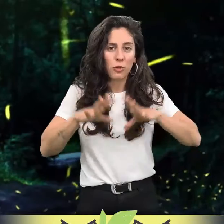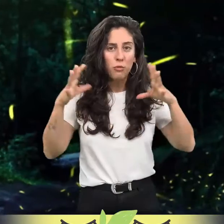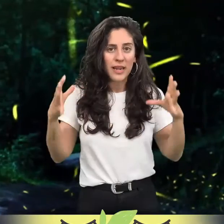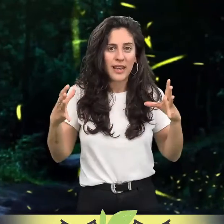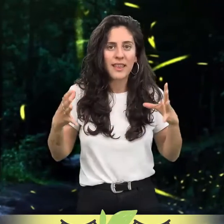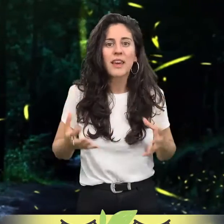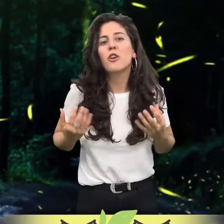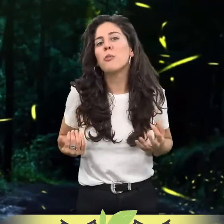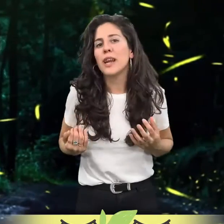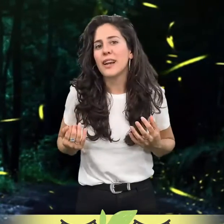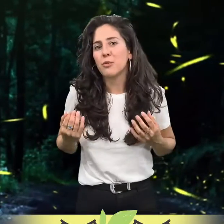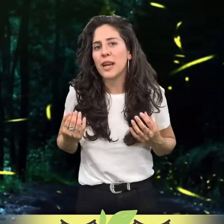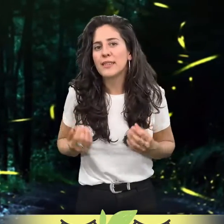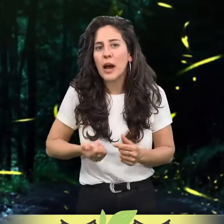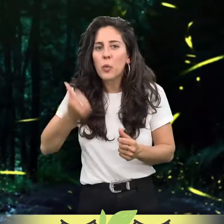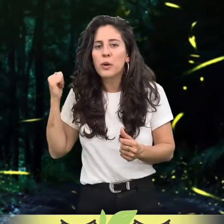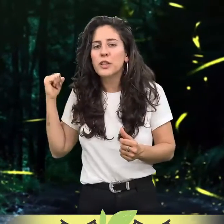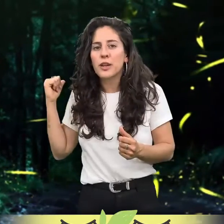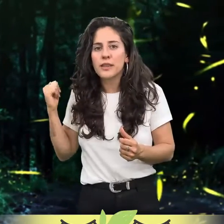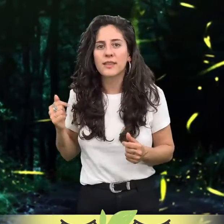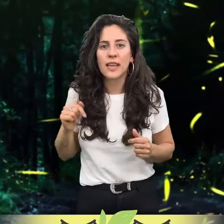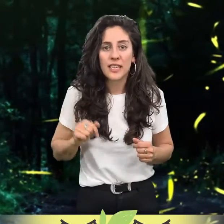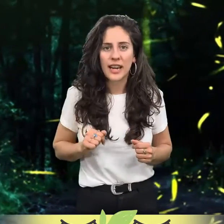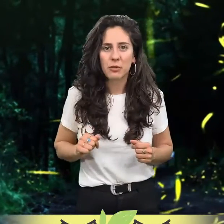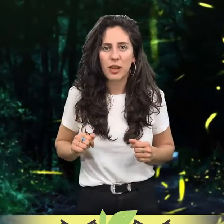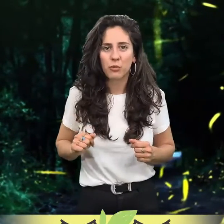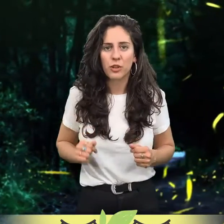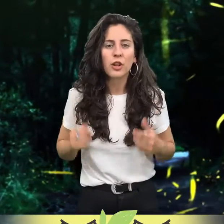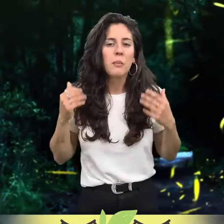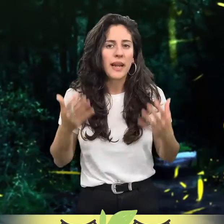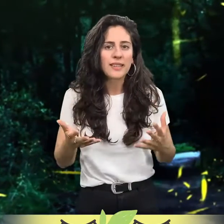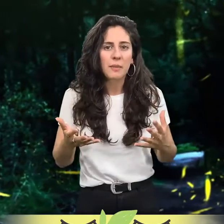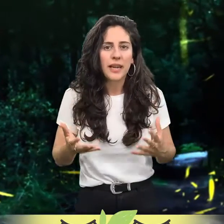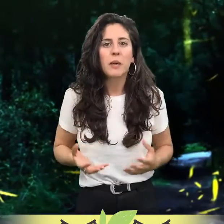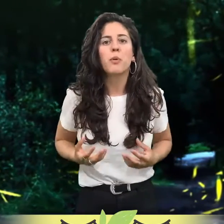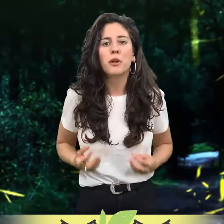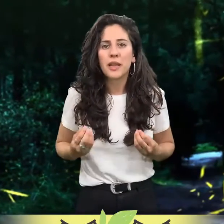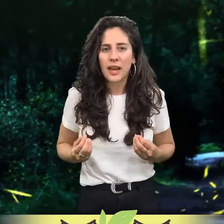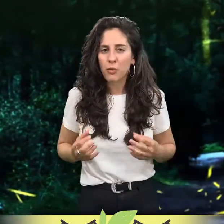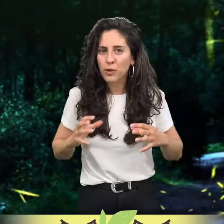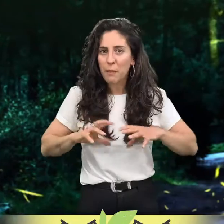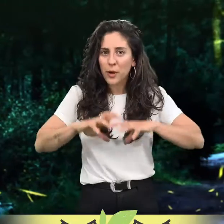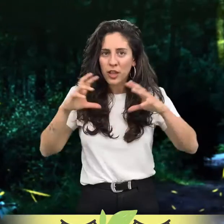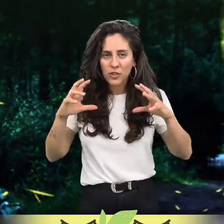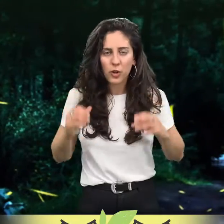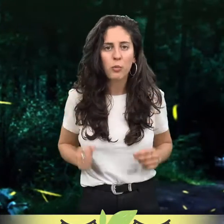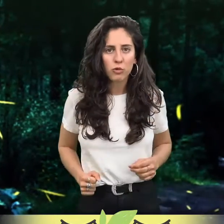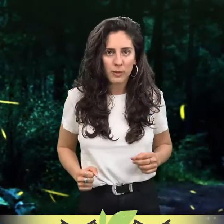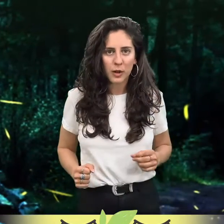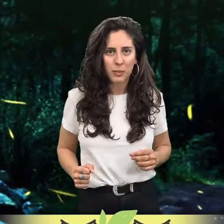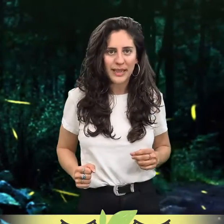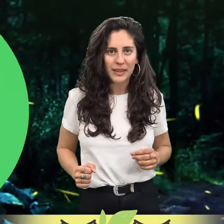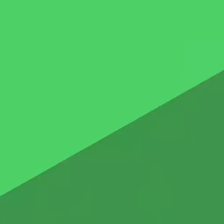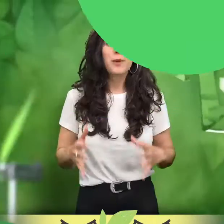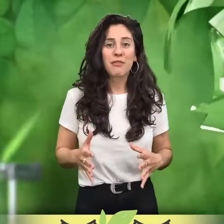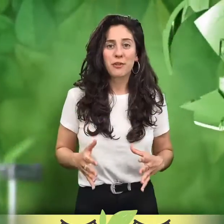olvidemos, como humanidad, cómo era la naturaleza un poquito antes de que llegáramos al mundo, para de esa manera poder brindar una protección mucho